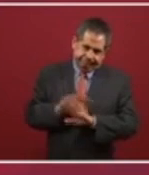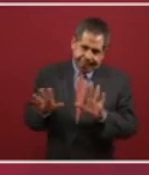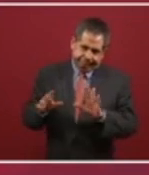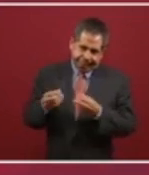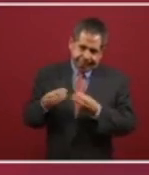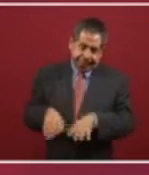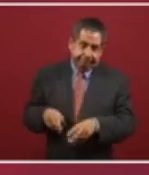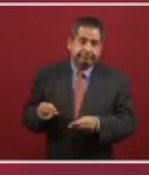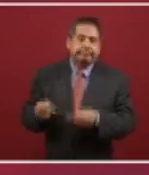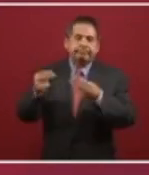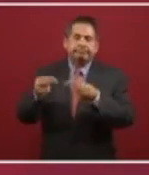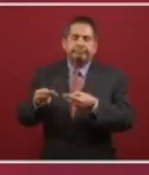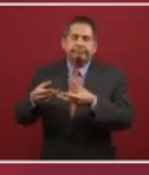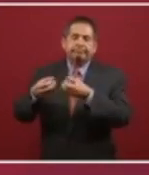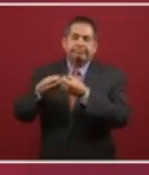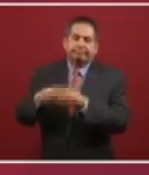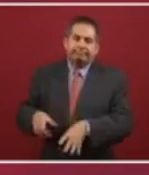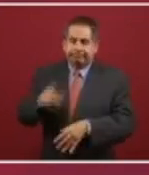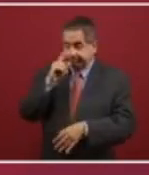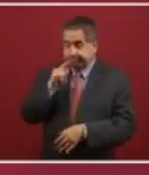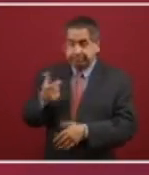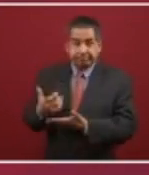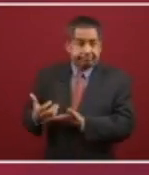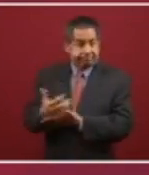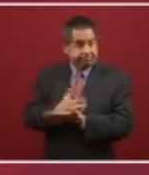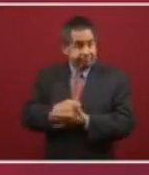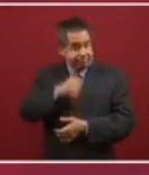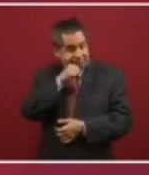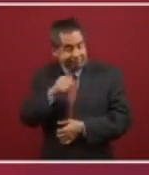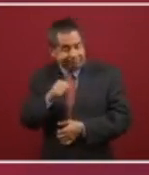Un negocio jugosísimo.